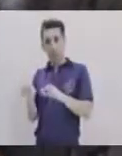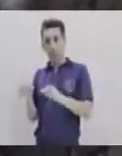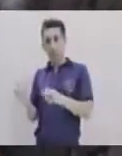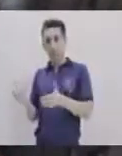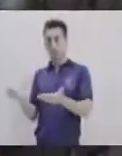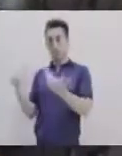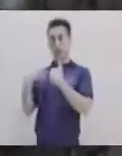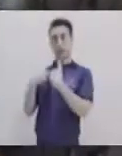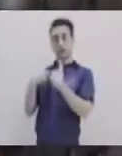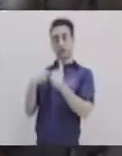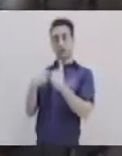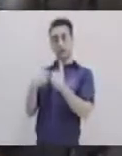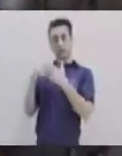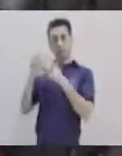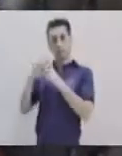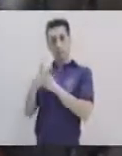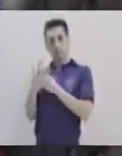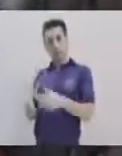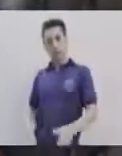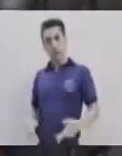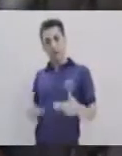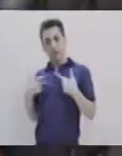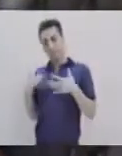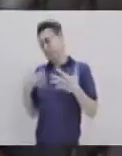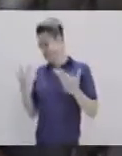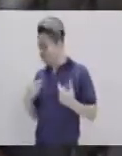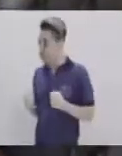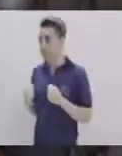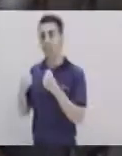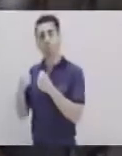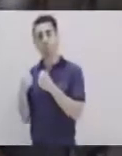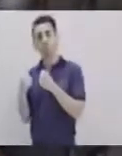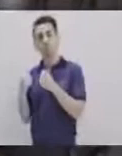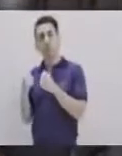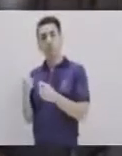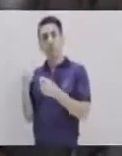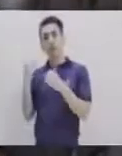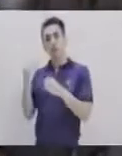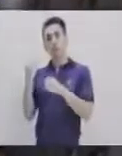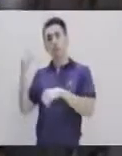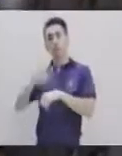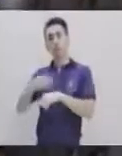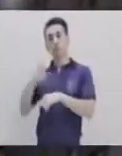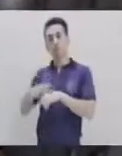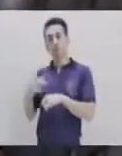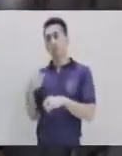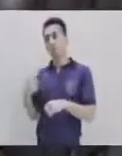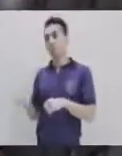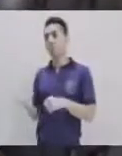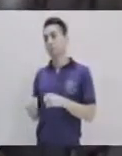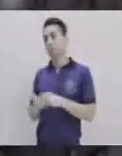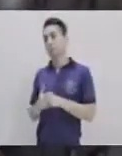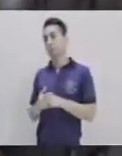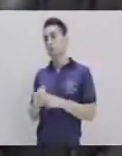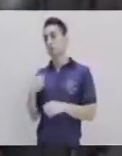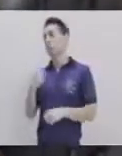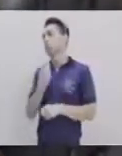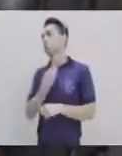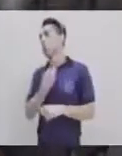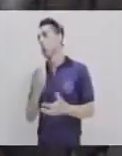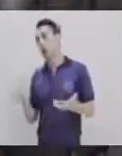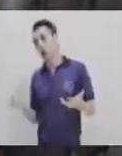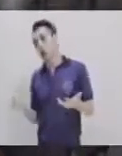vienen situaciones en la vida que uno toca pues afrontarlas, ¿verdad? Y muchas veces pues tal vez le toca a uno afrontarlas